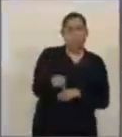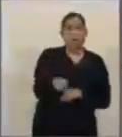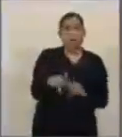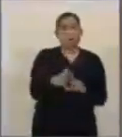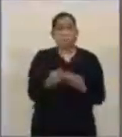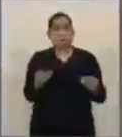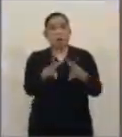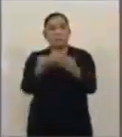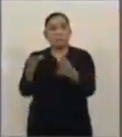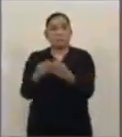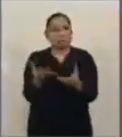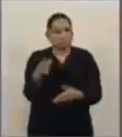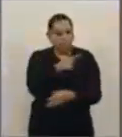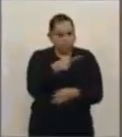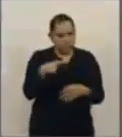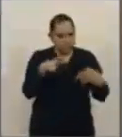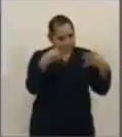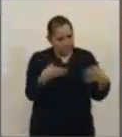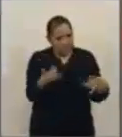nos ocupa.